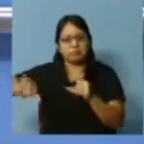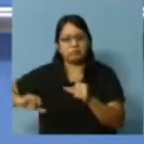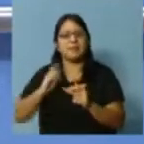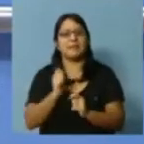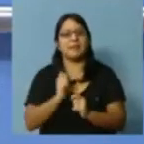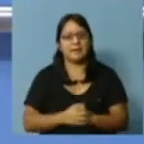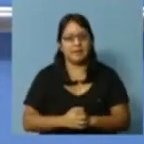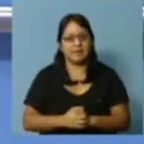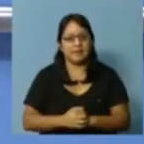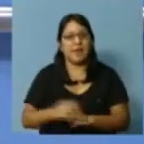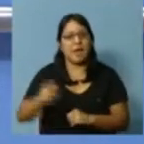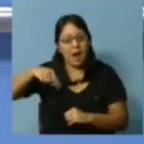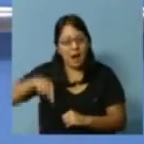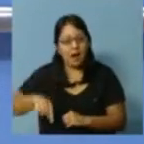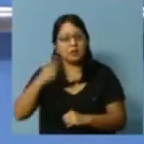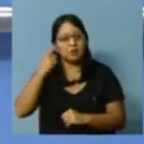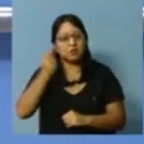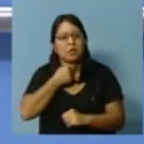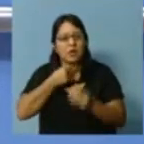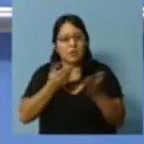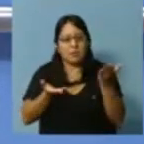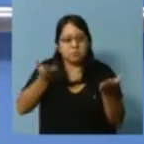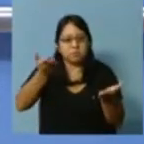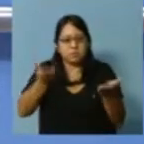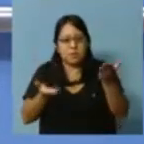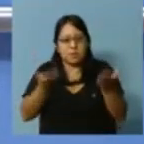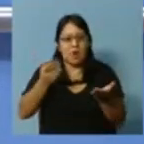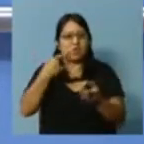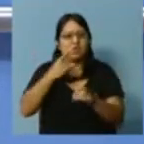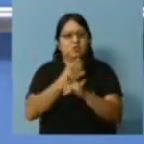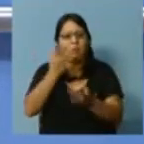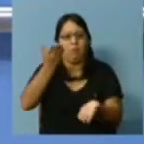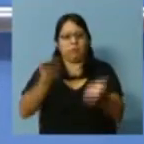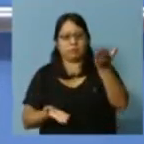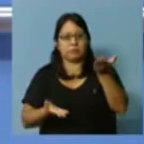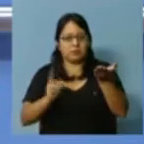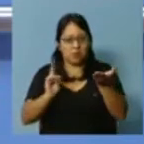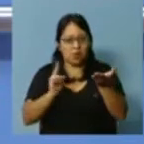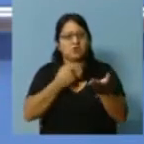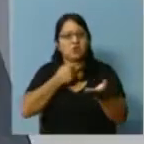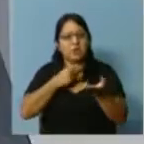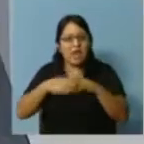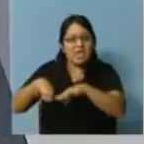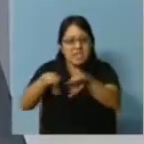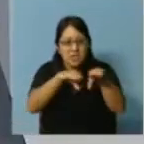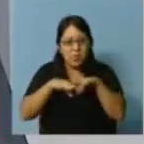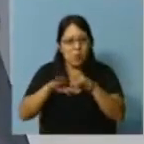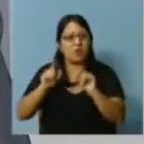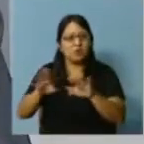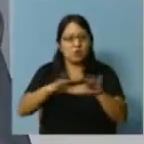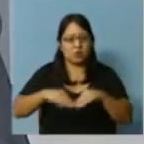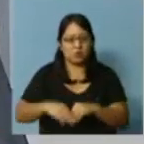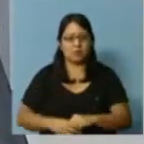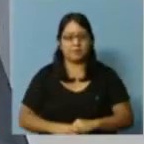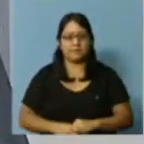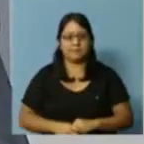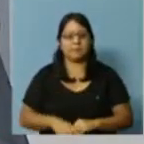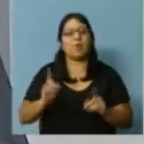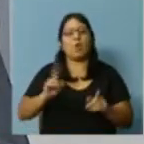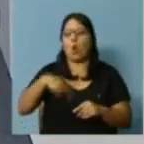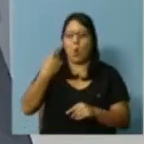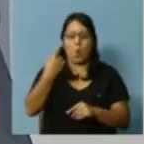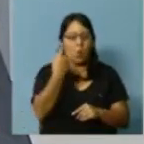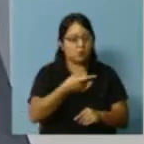puesto una balanza buscamos que esto tenga equilibrio y vamos a seguir luchando no nos queda otro mar otros tengo importante es el fondo especial del tabaco